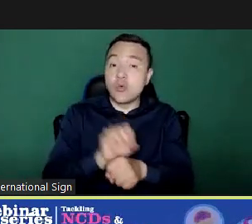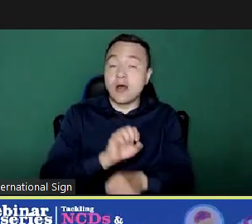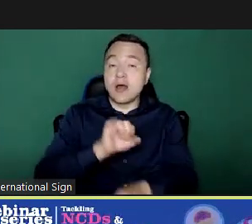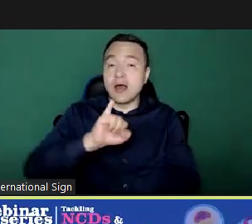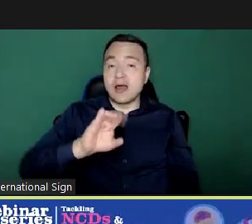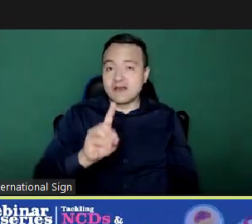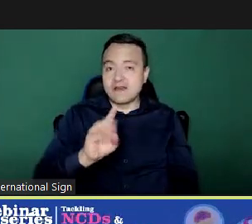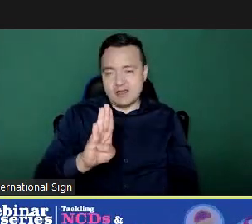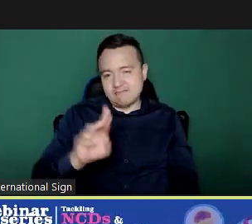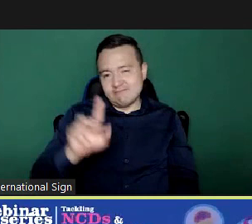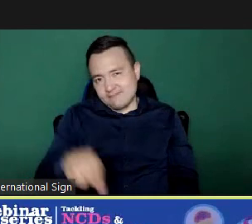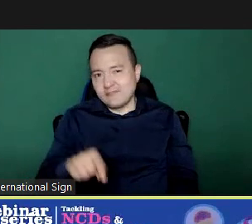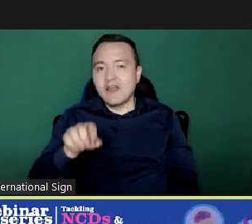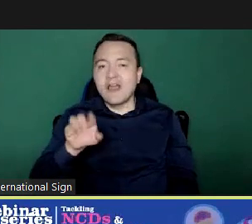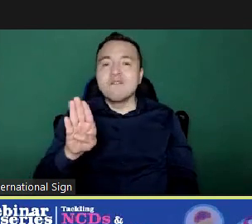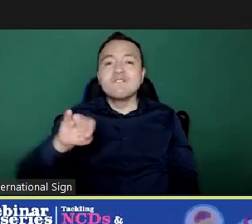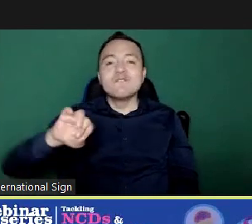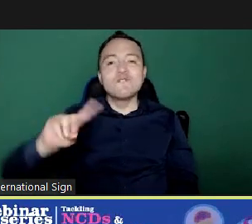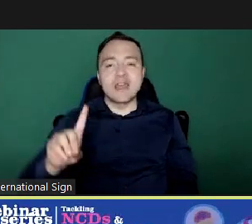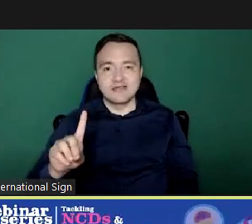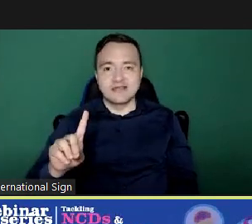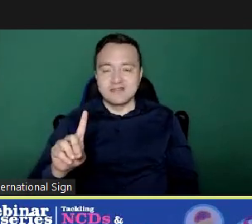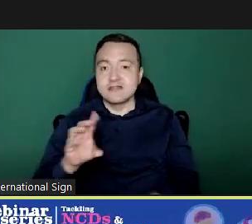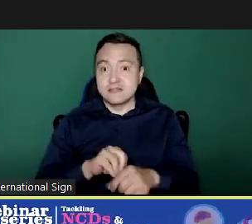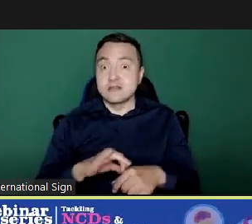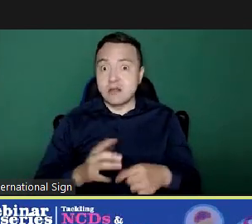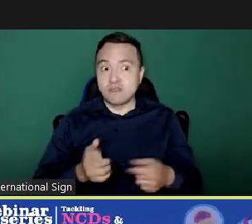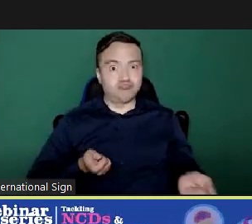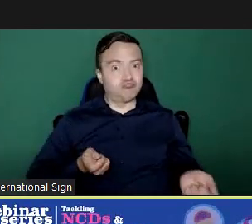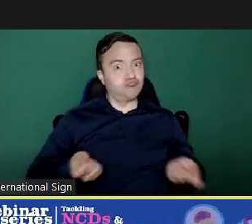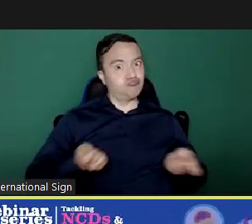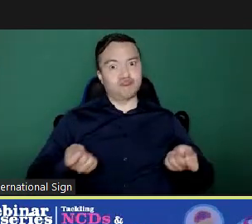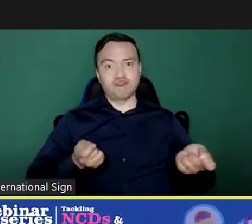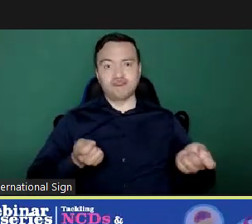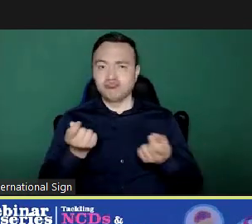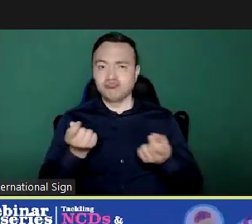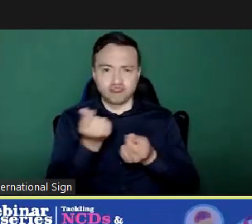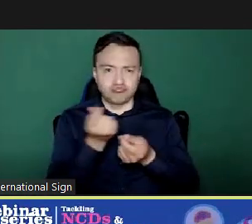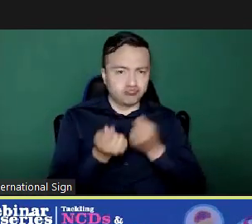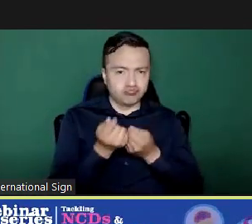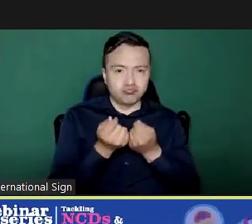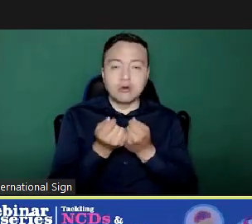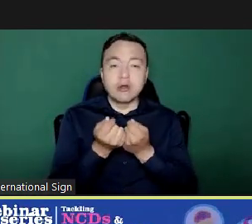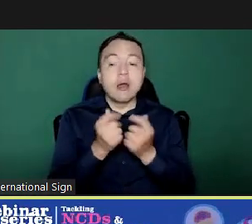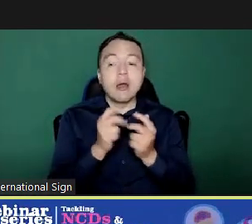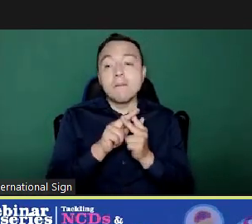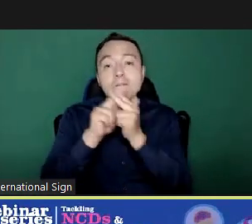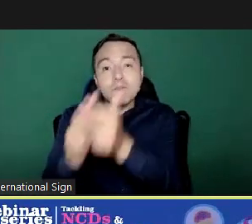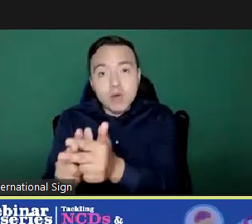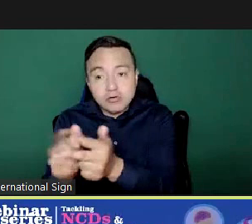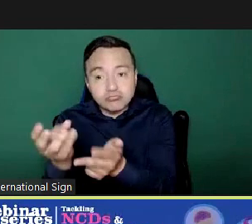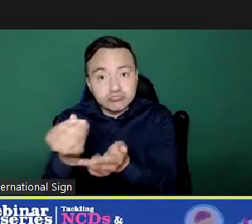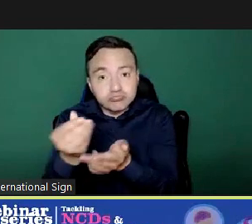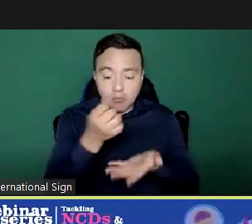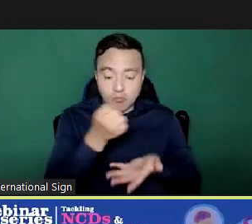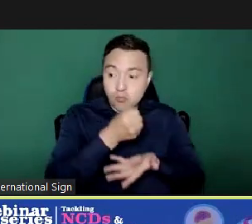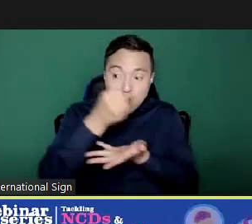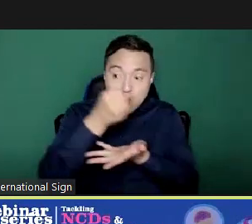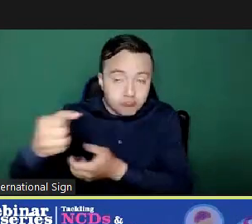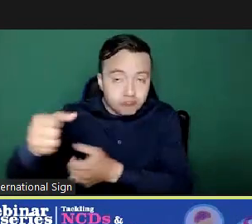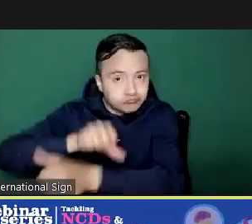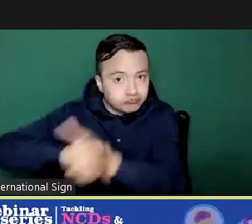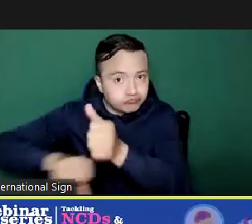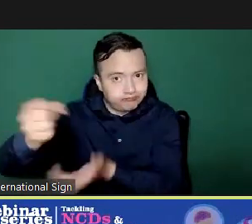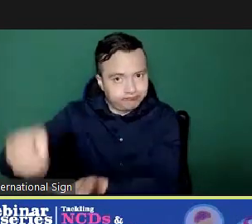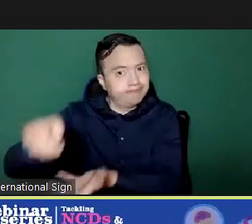social, supervisa una cartera grande de operaciones de préstamo en el Caribe, en América Latina, y ha